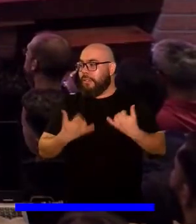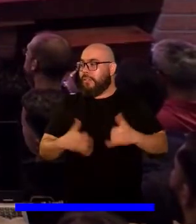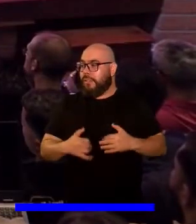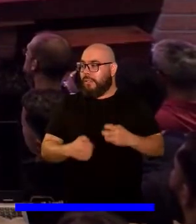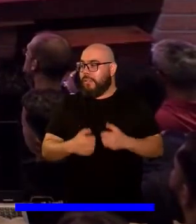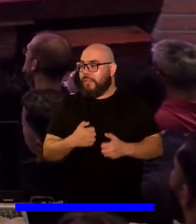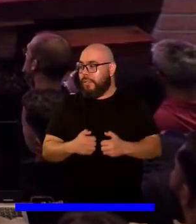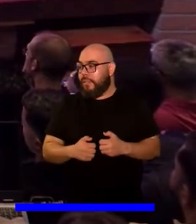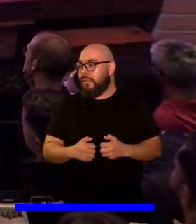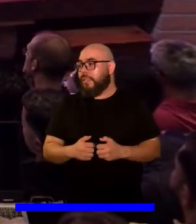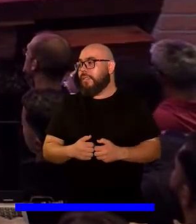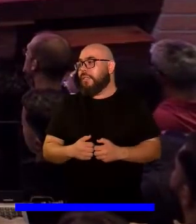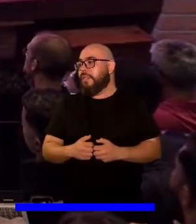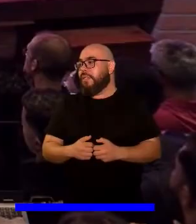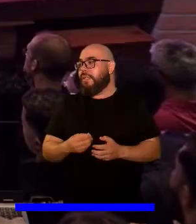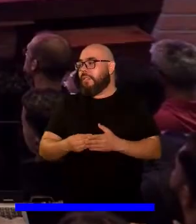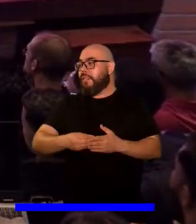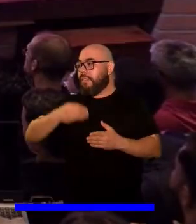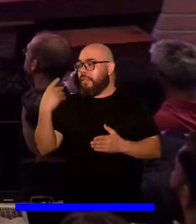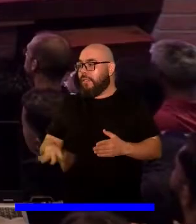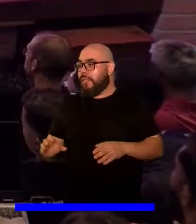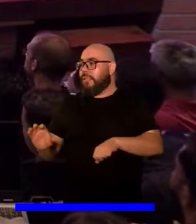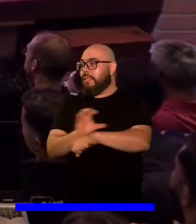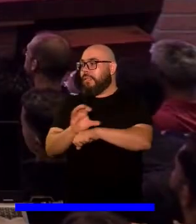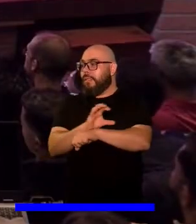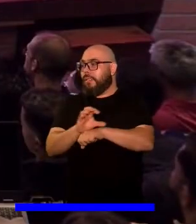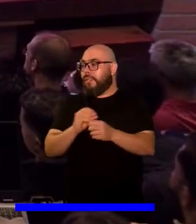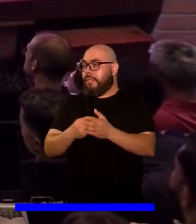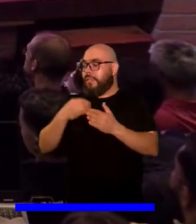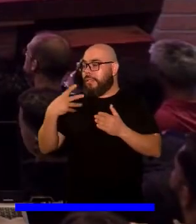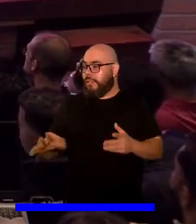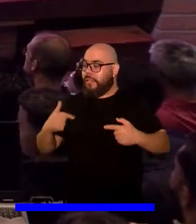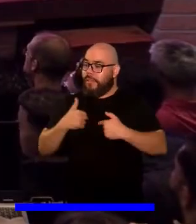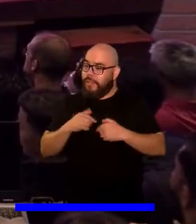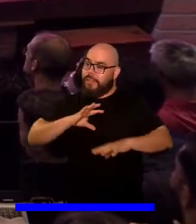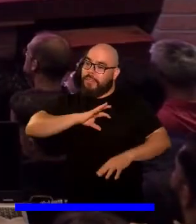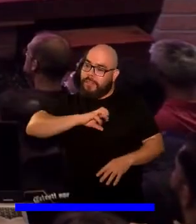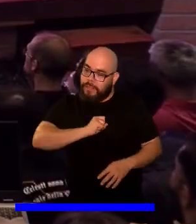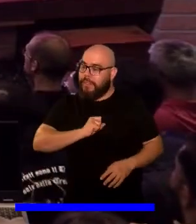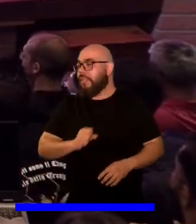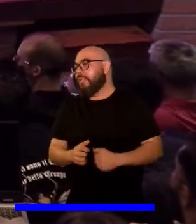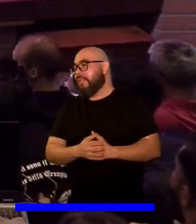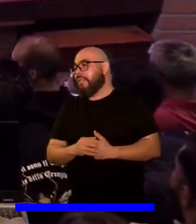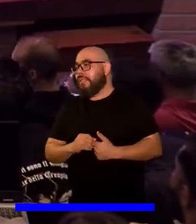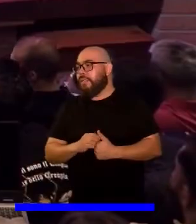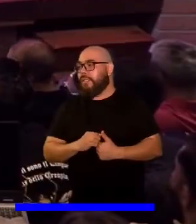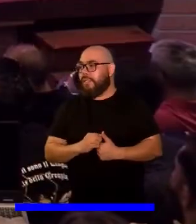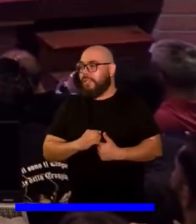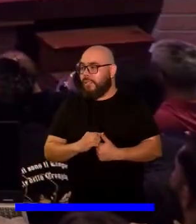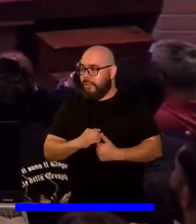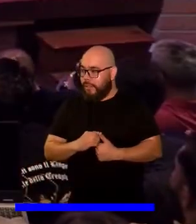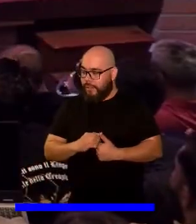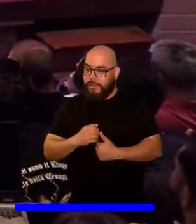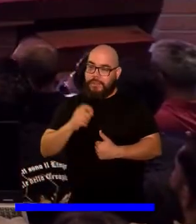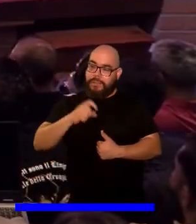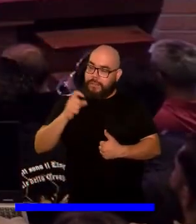porque están todavía muy caras y no puedo comprar una. El caso es que Google también ha tenido